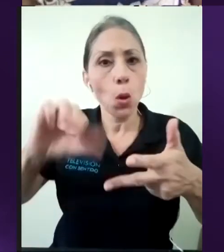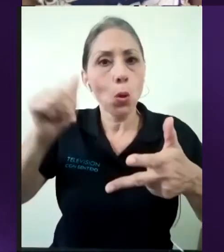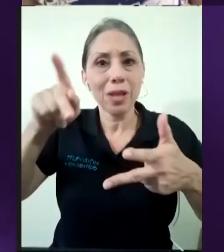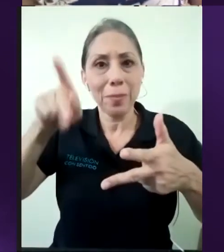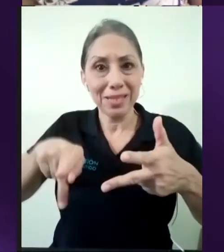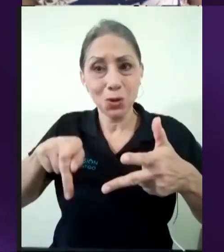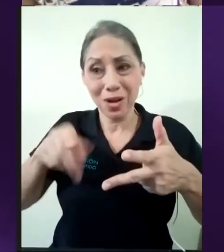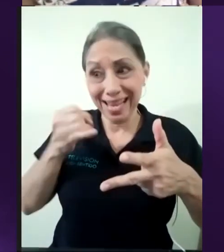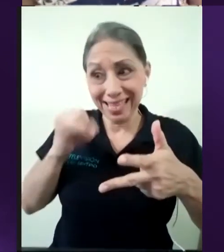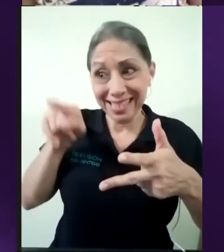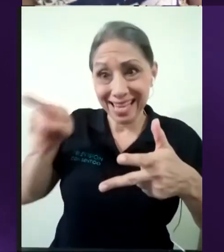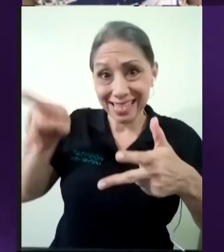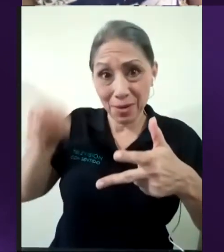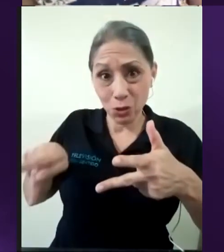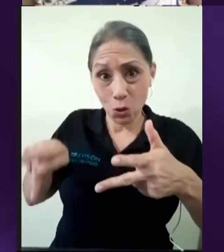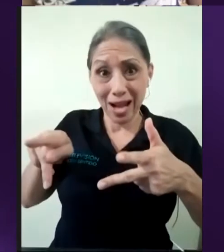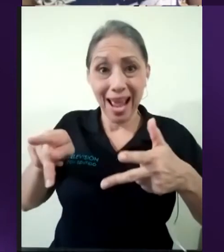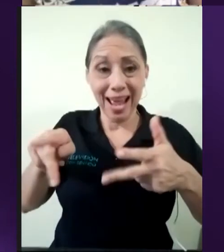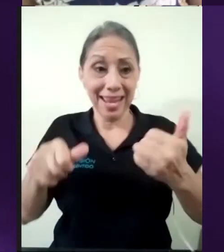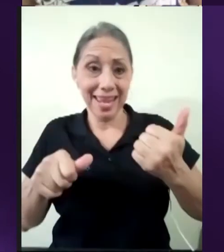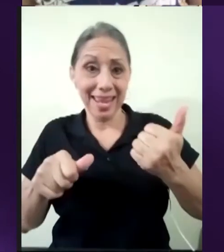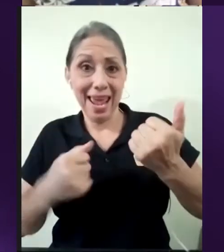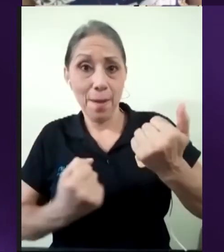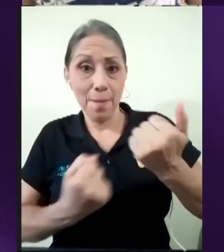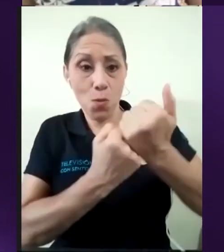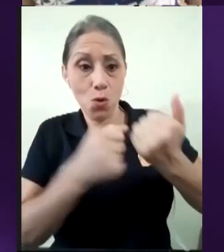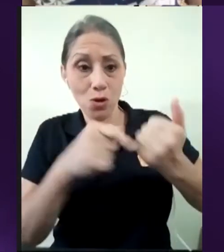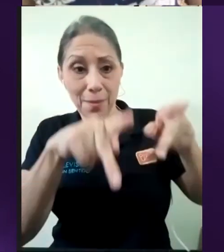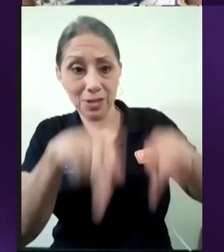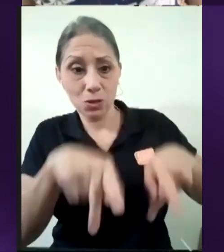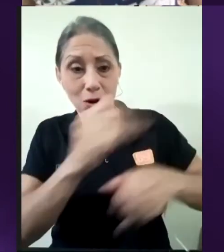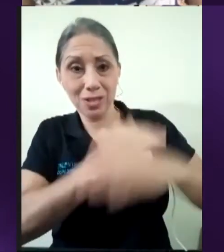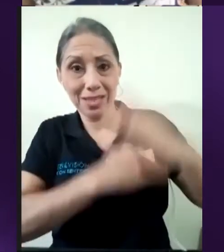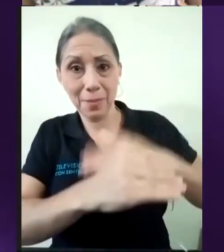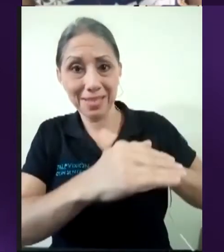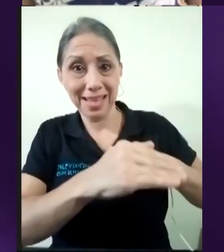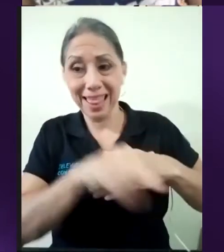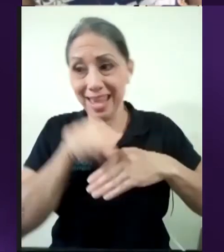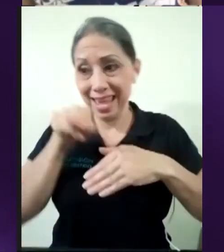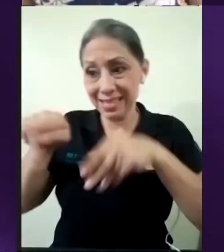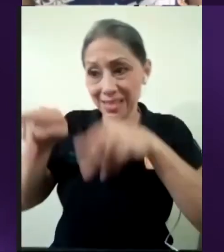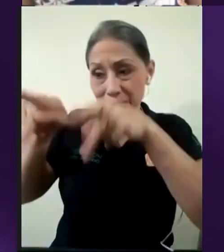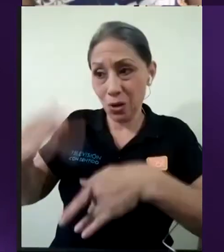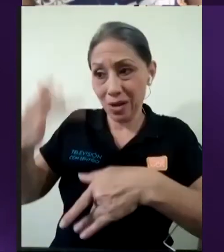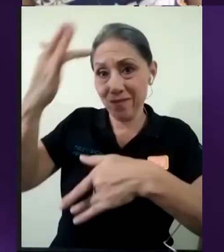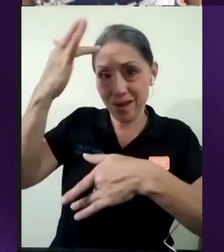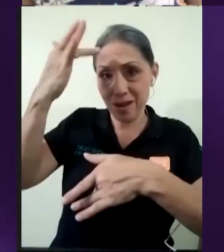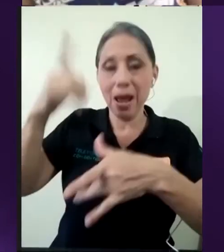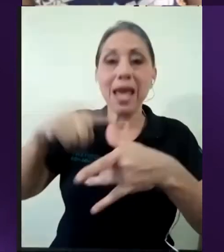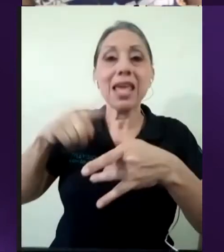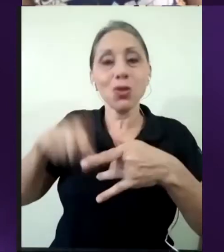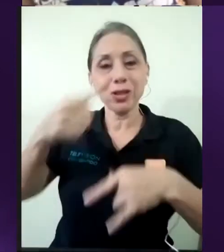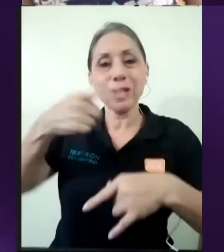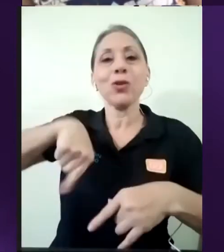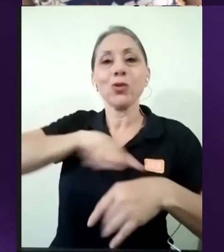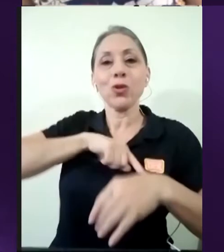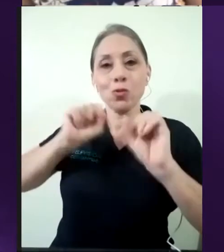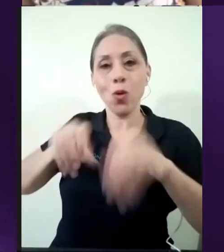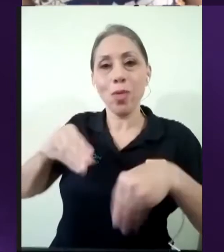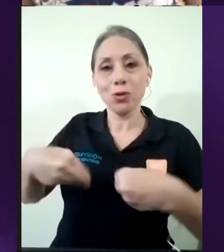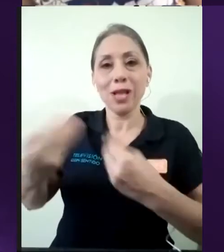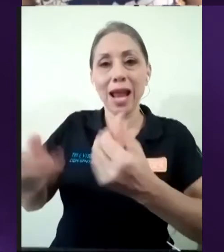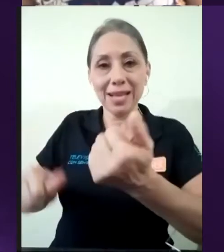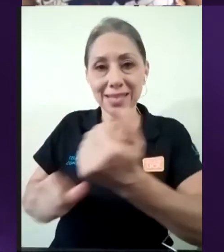y no le pueda brindar los servicios de apoyo que le podamos dar la asistencia personal en este periodo de crisis. Eso en relación